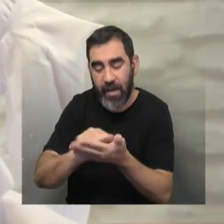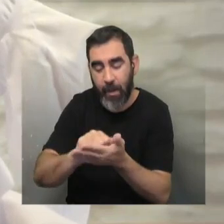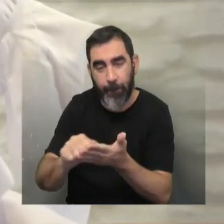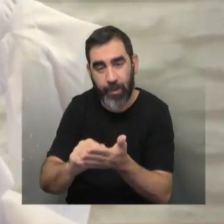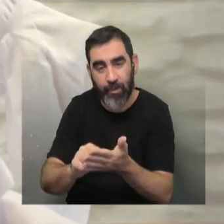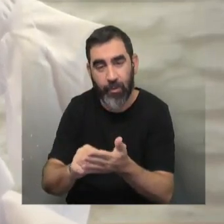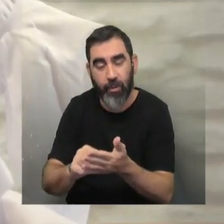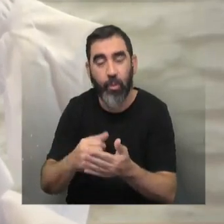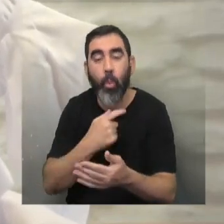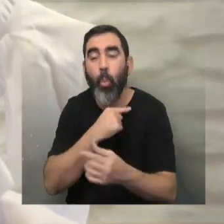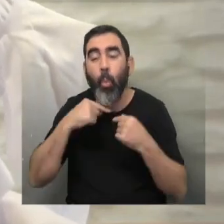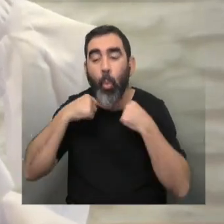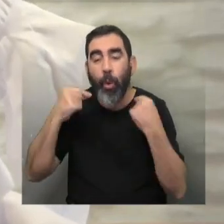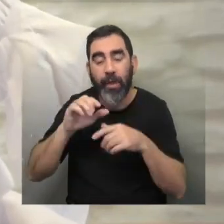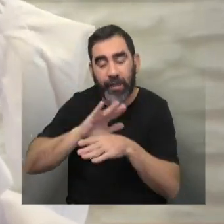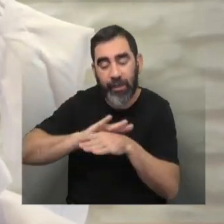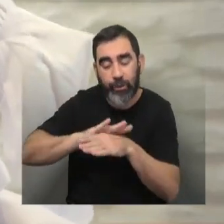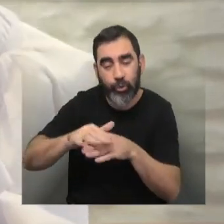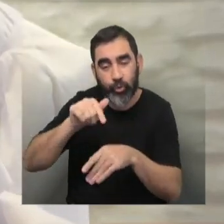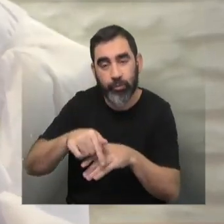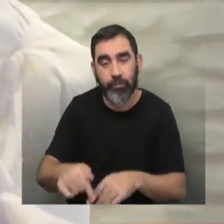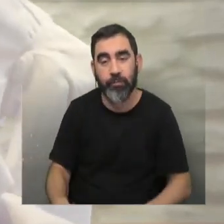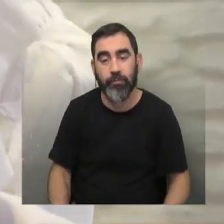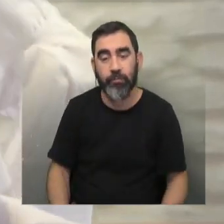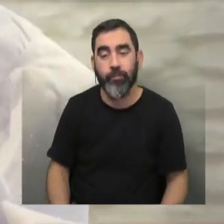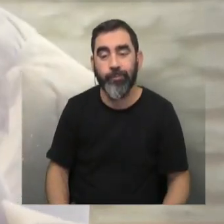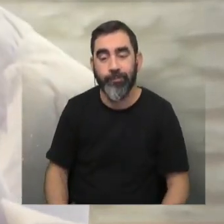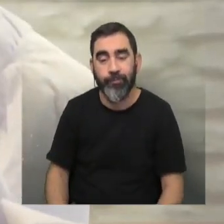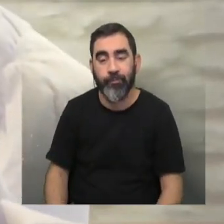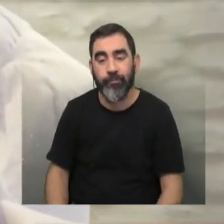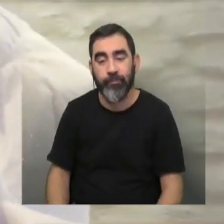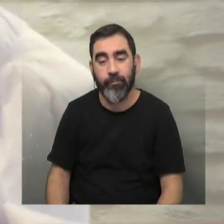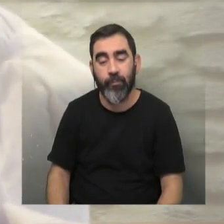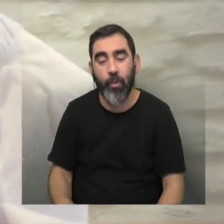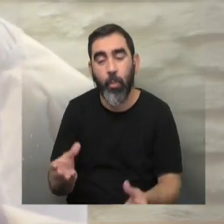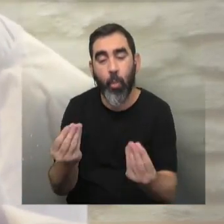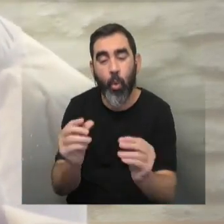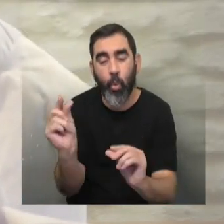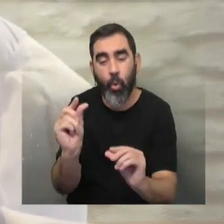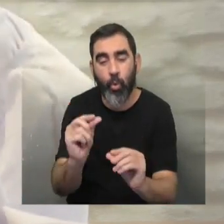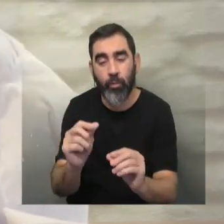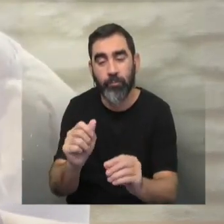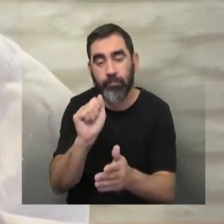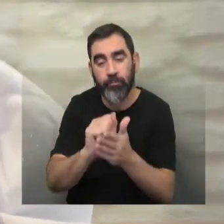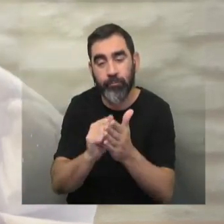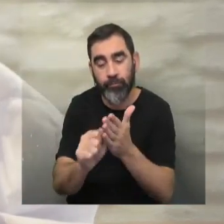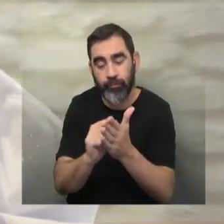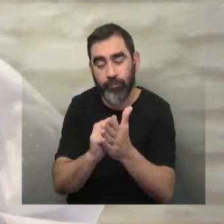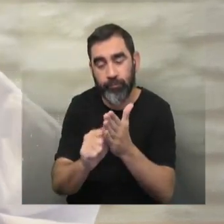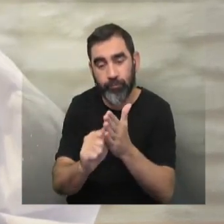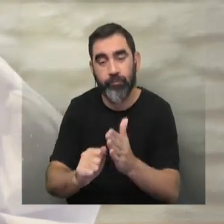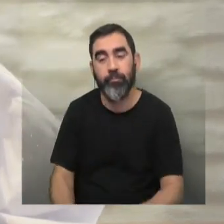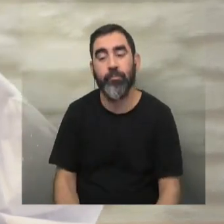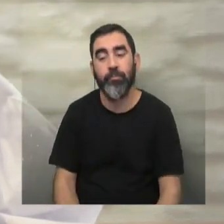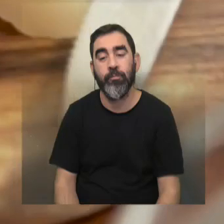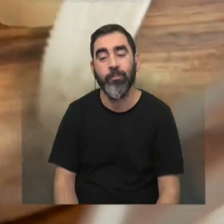Un cuello, el roce, vale la pena. Lo mojo un poquito y empiezo a trabajar